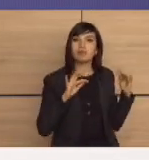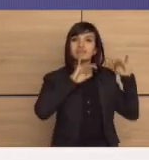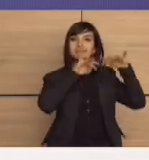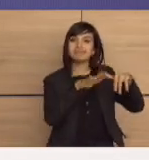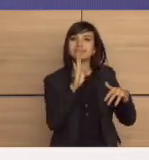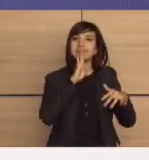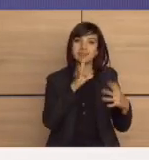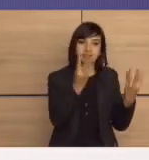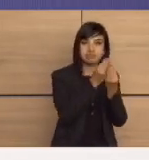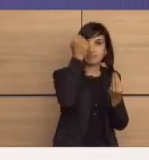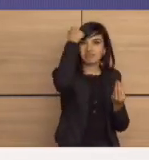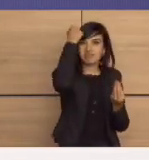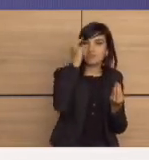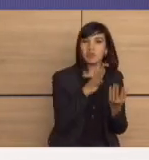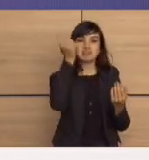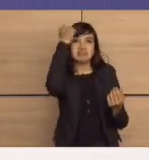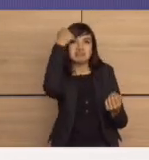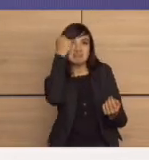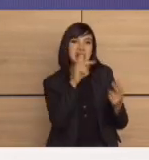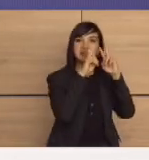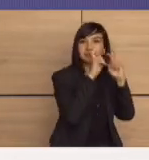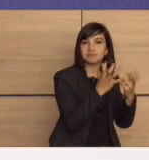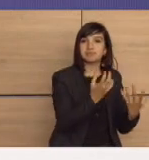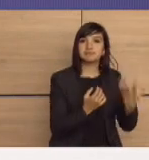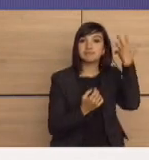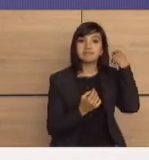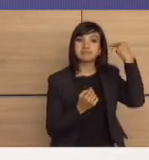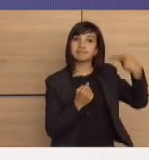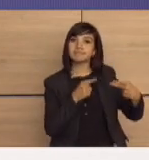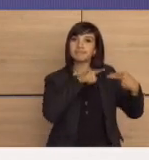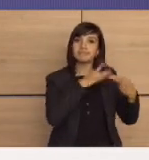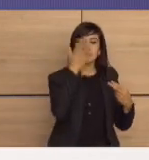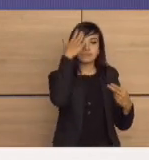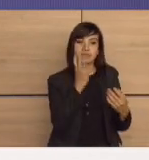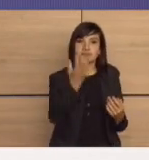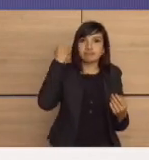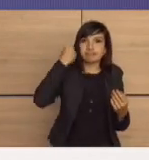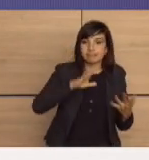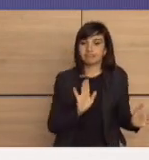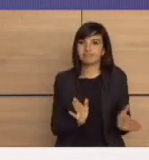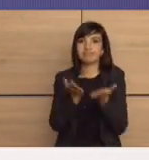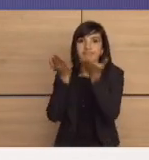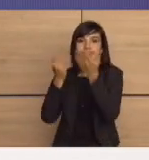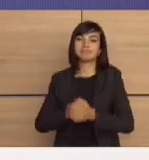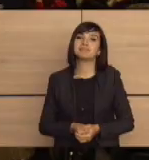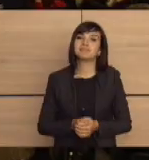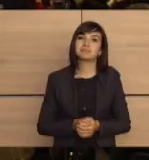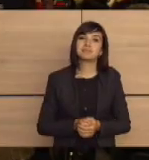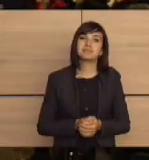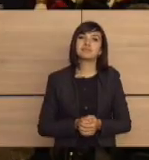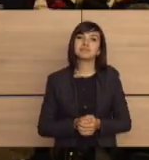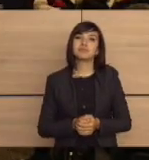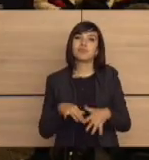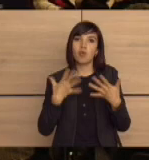redes de actores de la escuela educativa que van a promover estos aprendizajes. La enseñanza de la historia, la ética y la ciudadanía en una perspectiva para